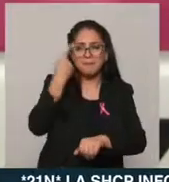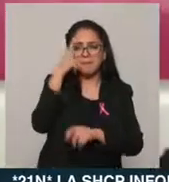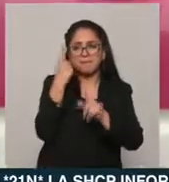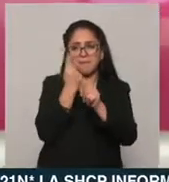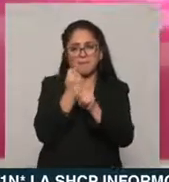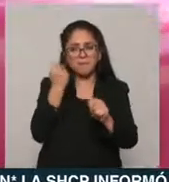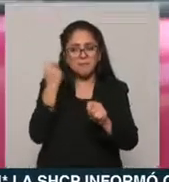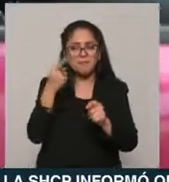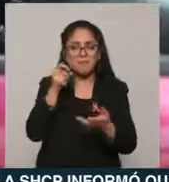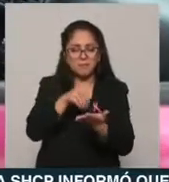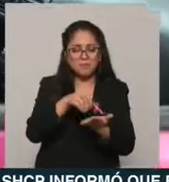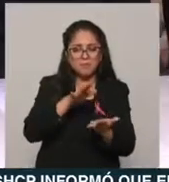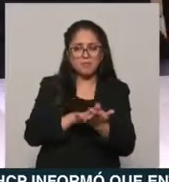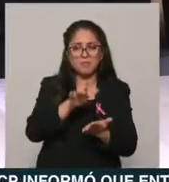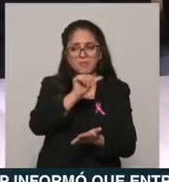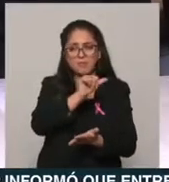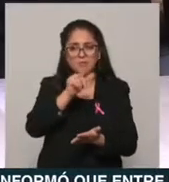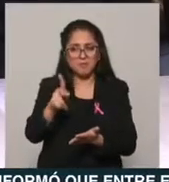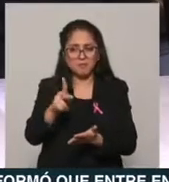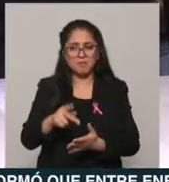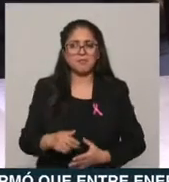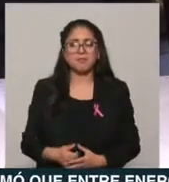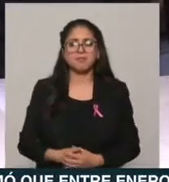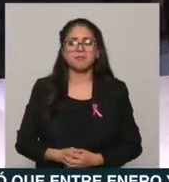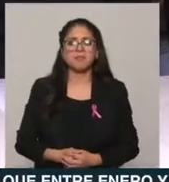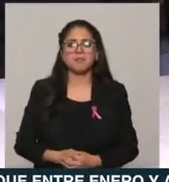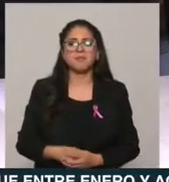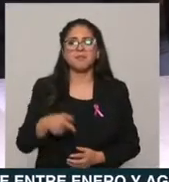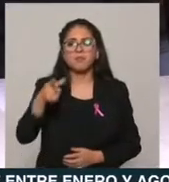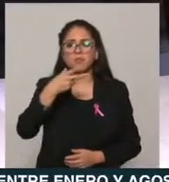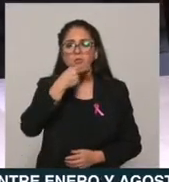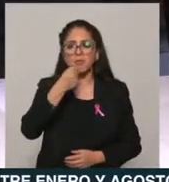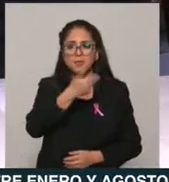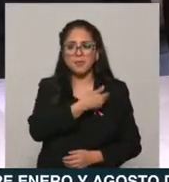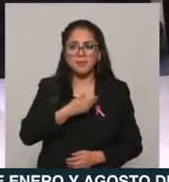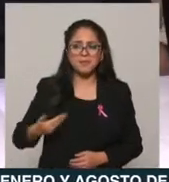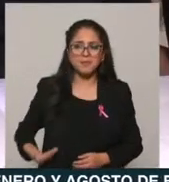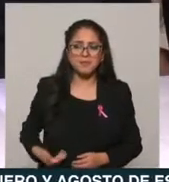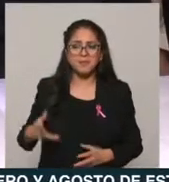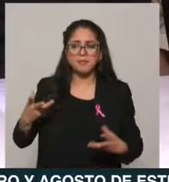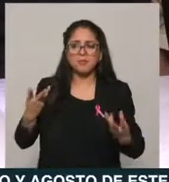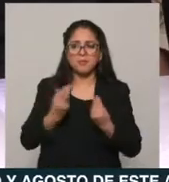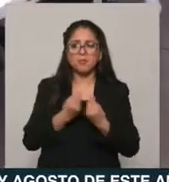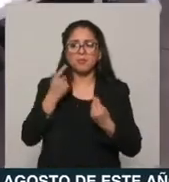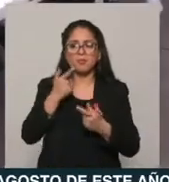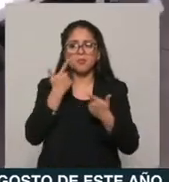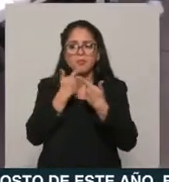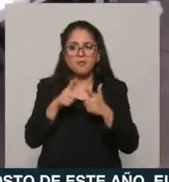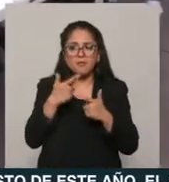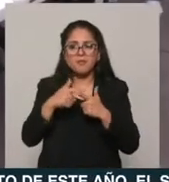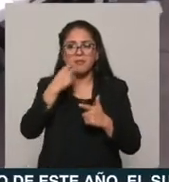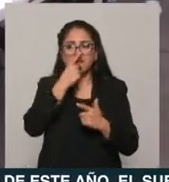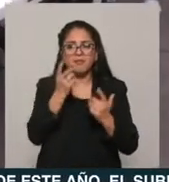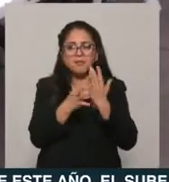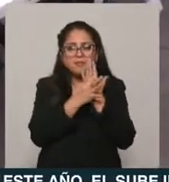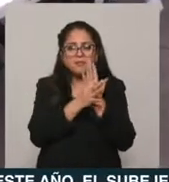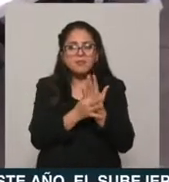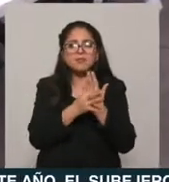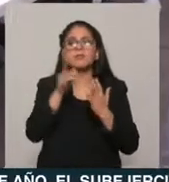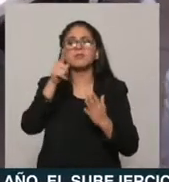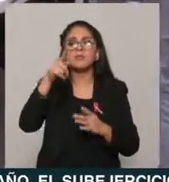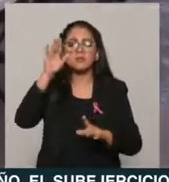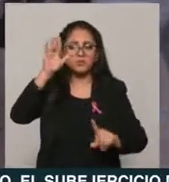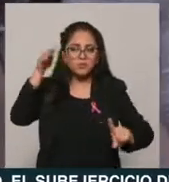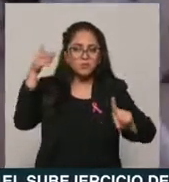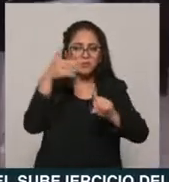transporte privado por aplicación. Berzaín Miranda Borrás, presidente del Movimiento Nacional Taxista, destacó que el objetivo no es